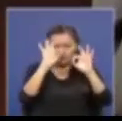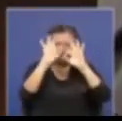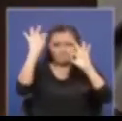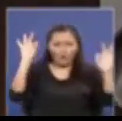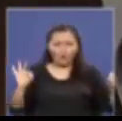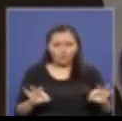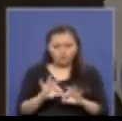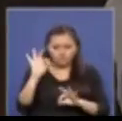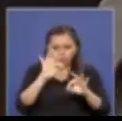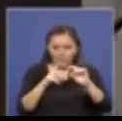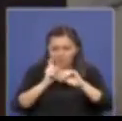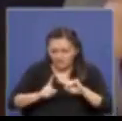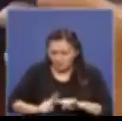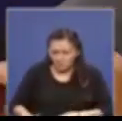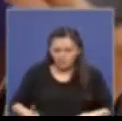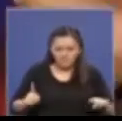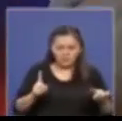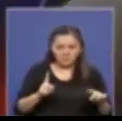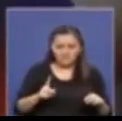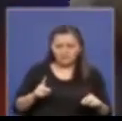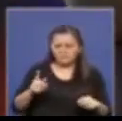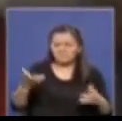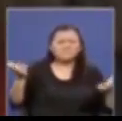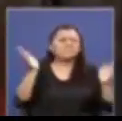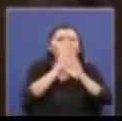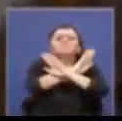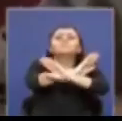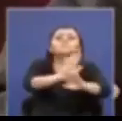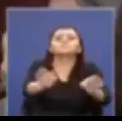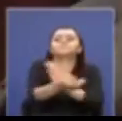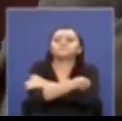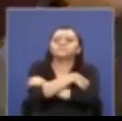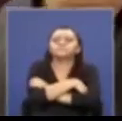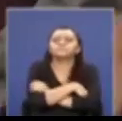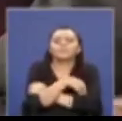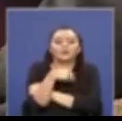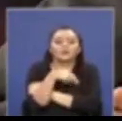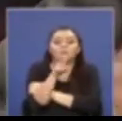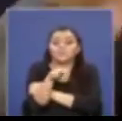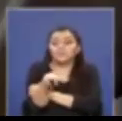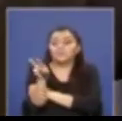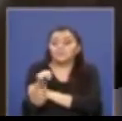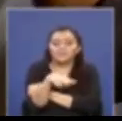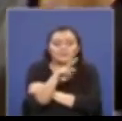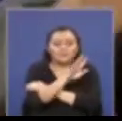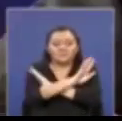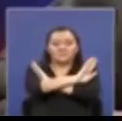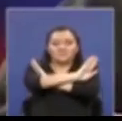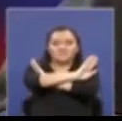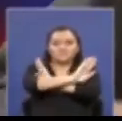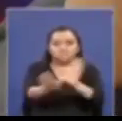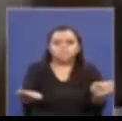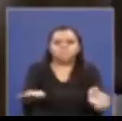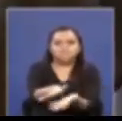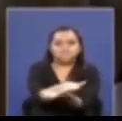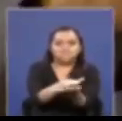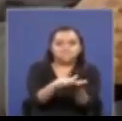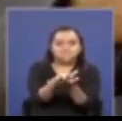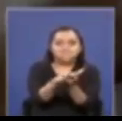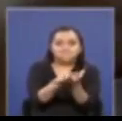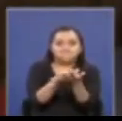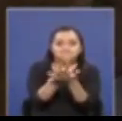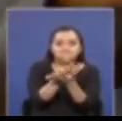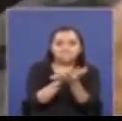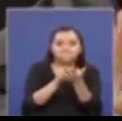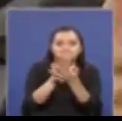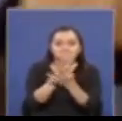en función del Team Marín de Dopingüe. O sea, no habían dos subsidios iguales, no habían dos metodologías iguales, un desastre. El vicepresidente de la